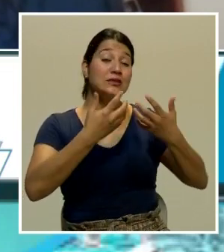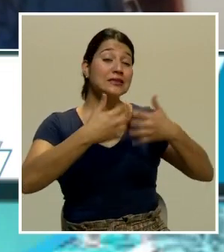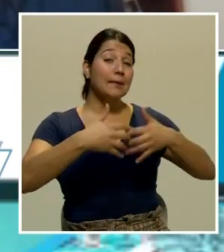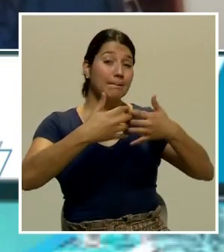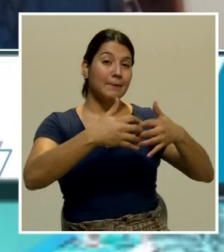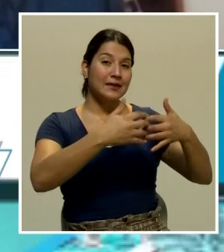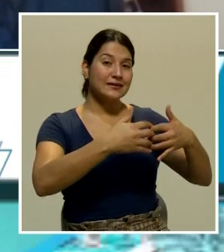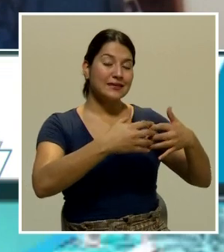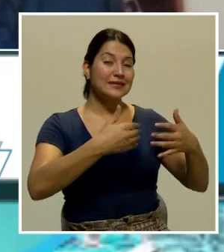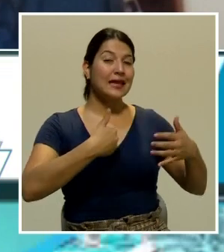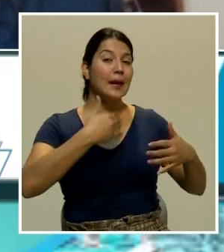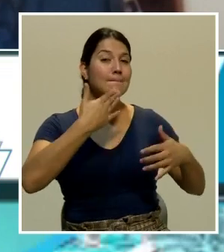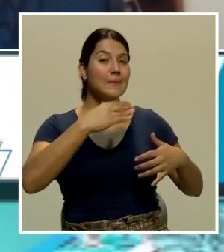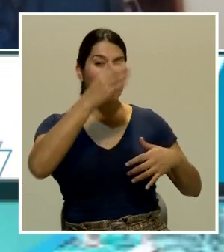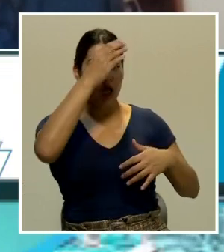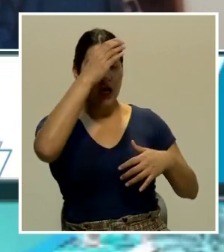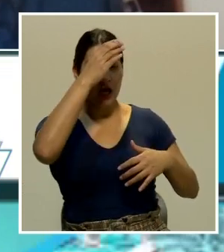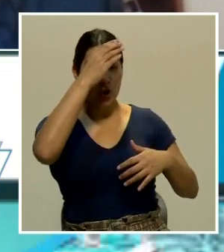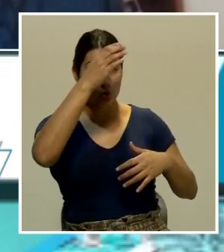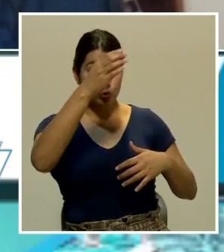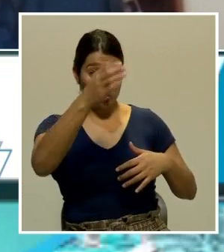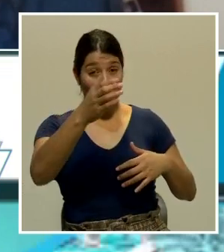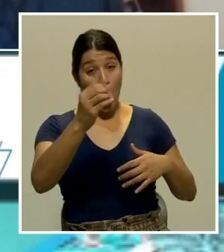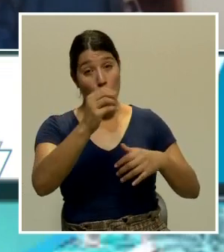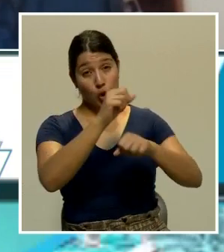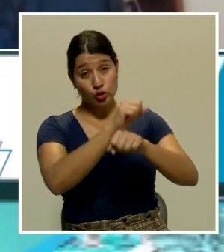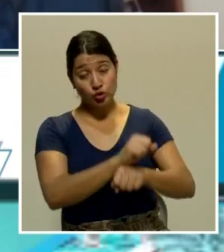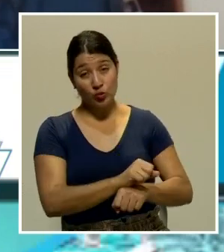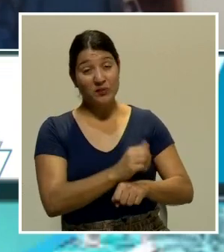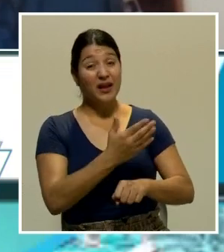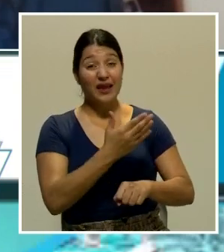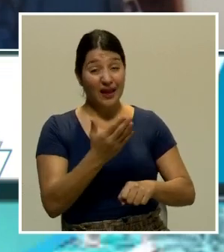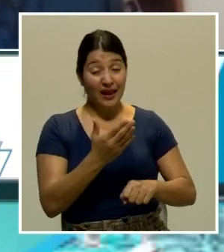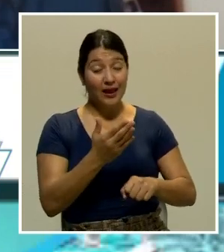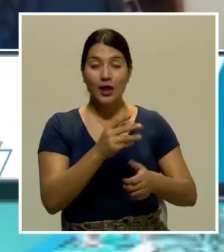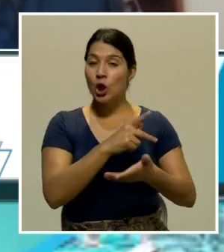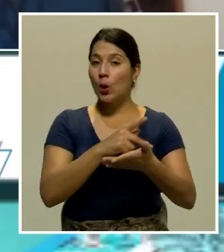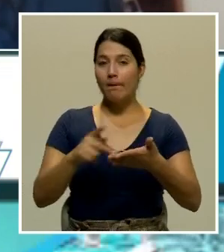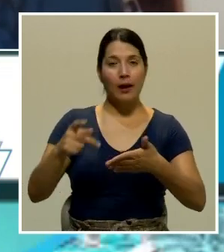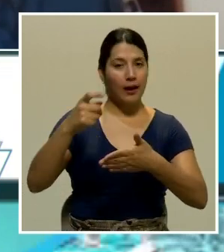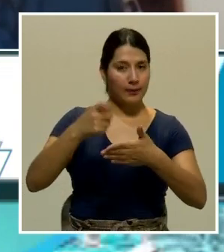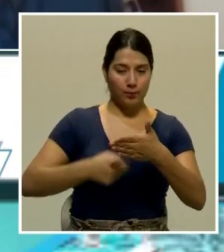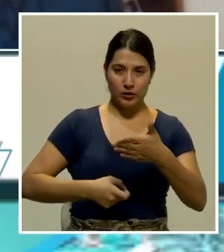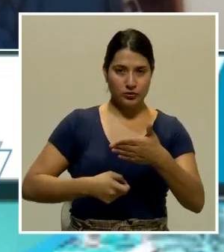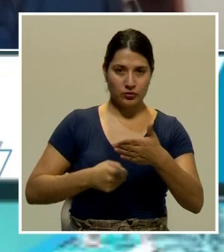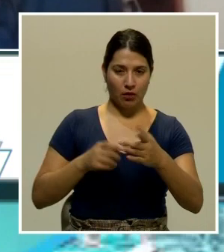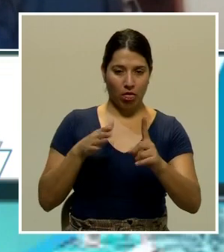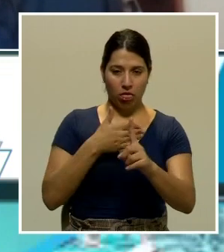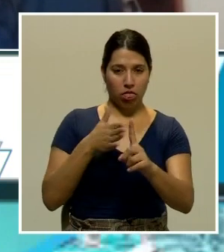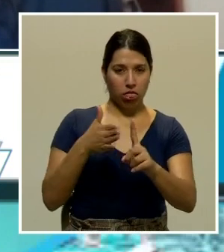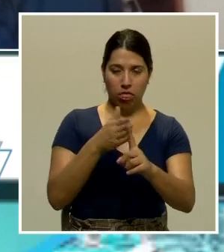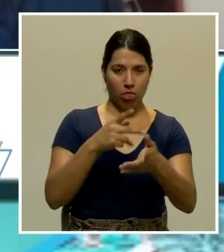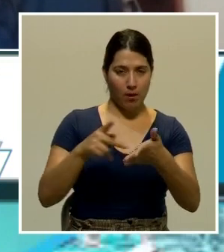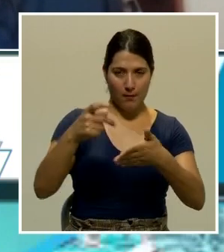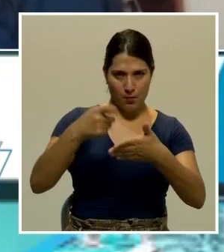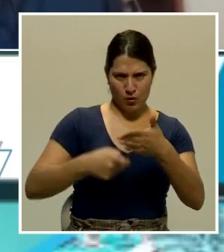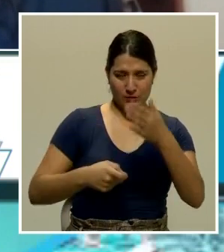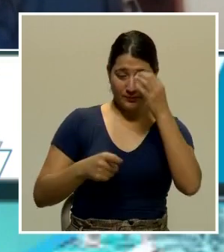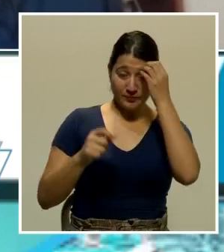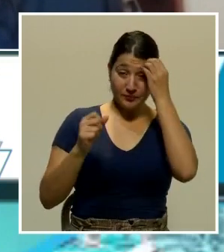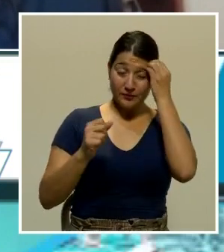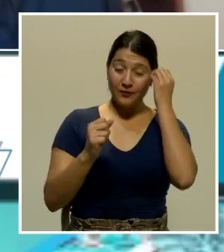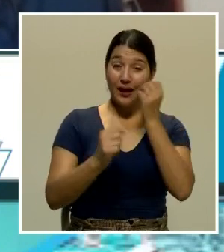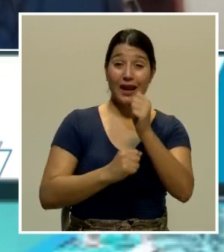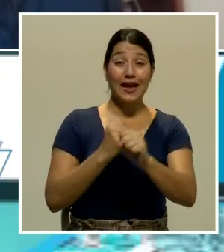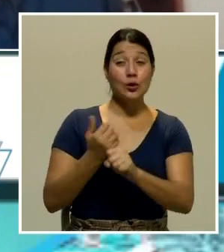elusión. En 2018 se reveló una lista de grandes empresas costarricenses, marcas líderes en